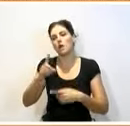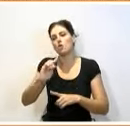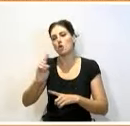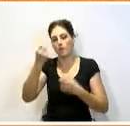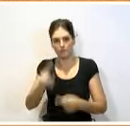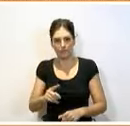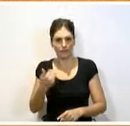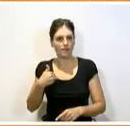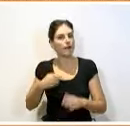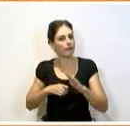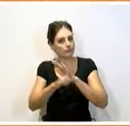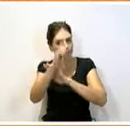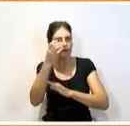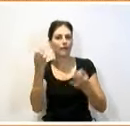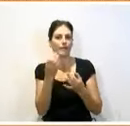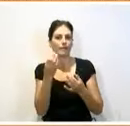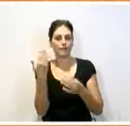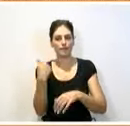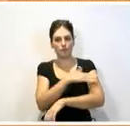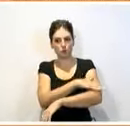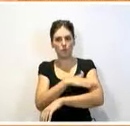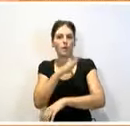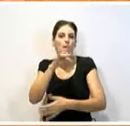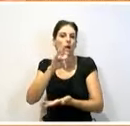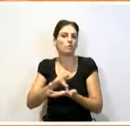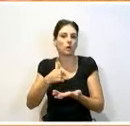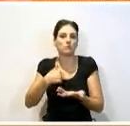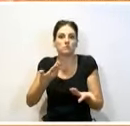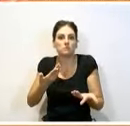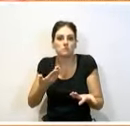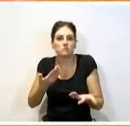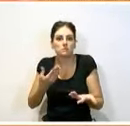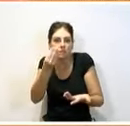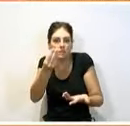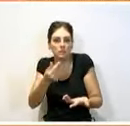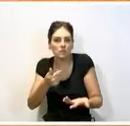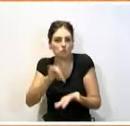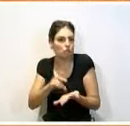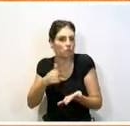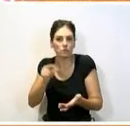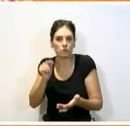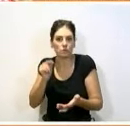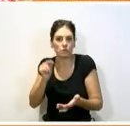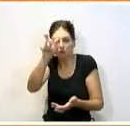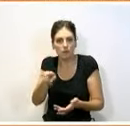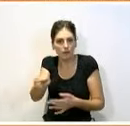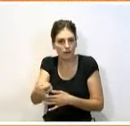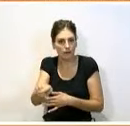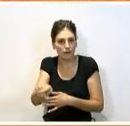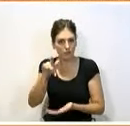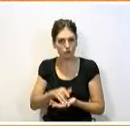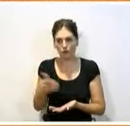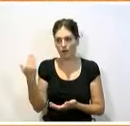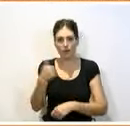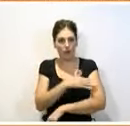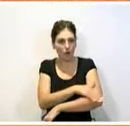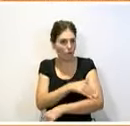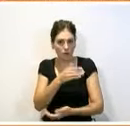haber desarrollado el Gobierno anterior, pero yo ahora comprenderá que le tengo que interpelar a usted. No puedo interpelarle a la